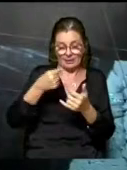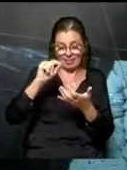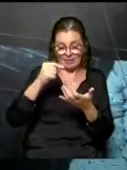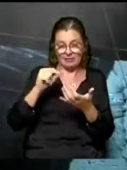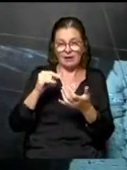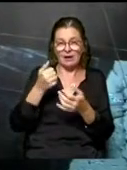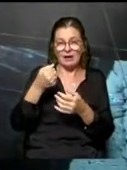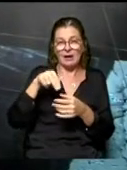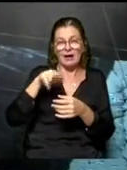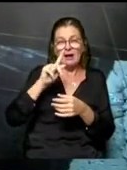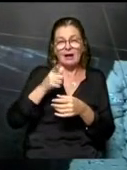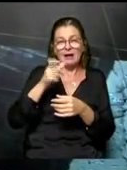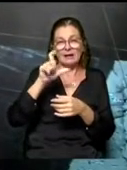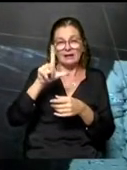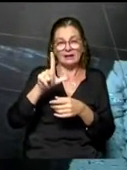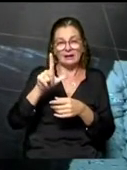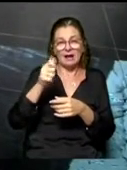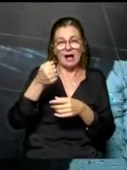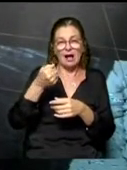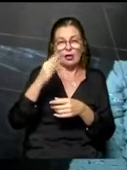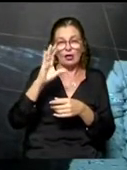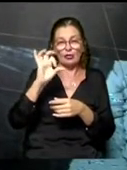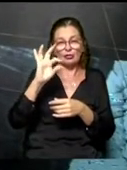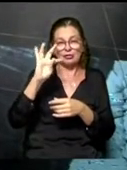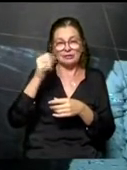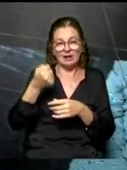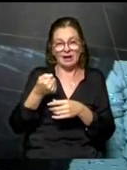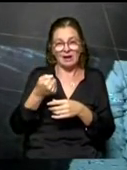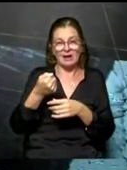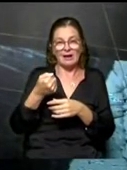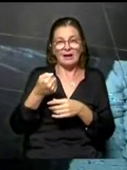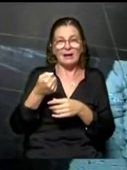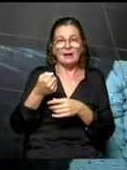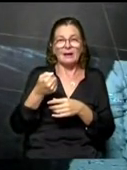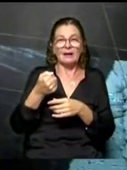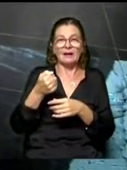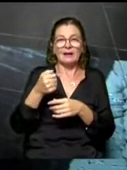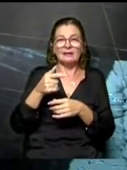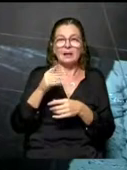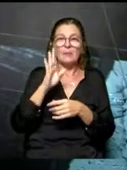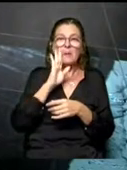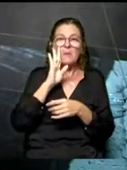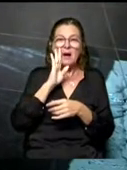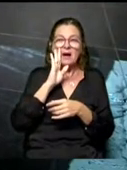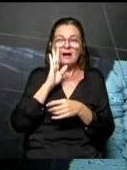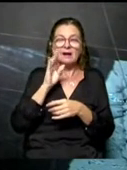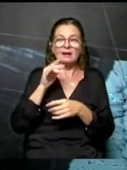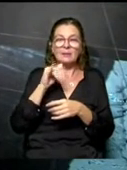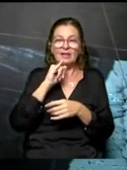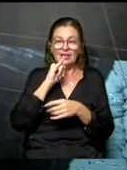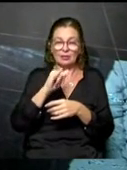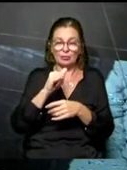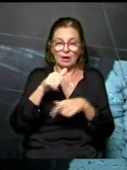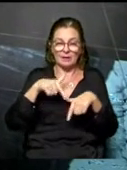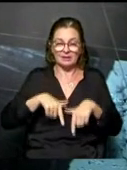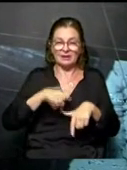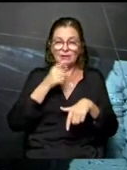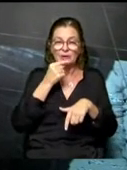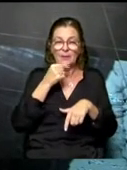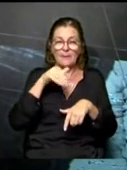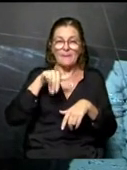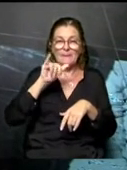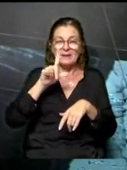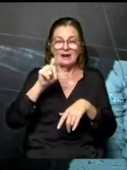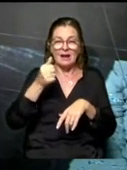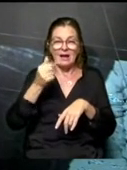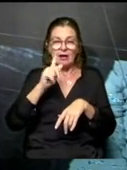Ángel Bustamante, Ángela Costa, es el caso cuya madre acaba de denunciar al INAU y al Ministerio del Interior. Y también Milagros Piedra,